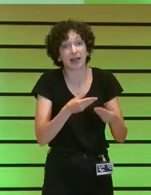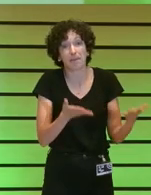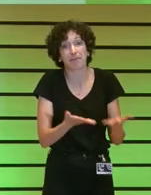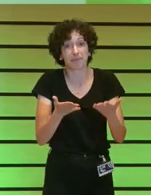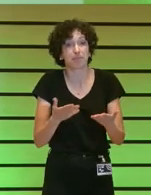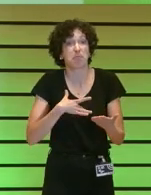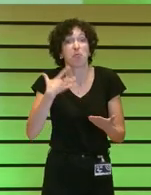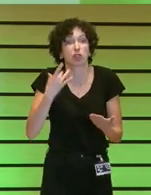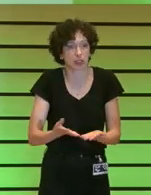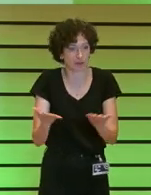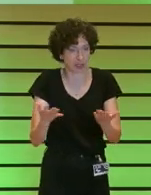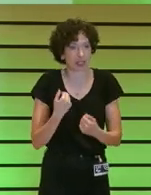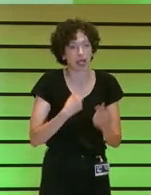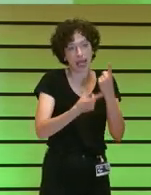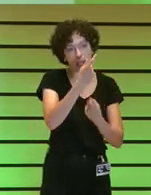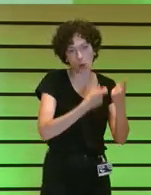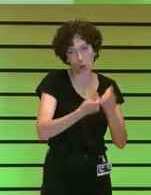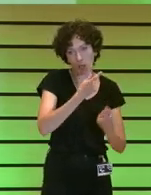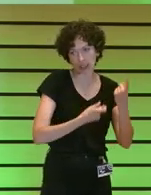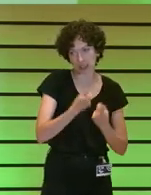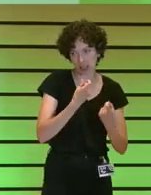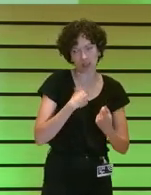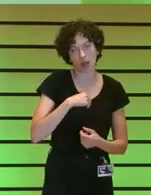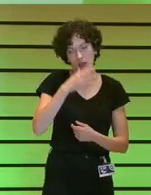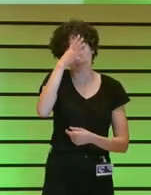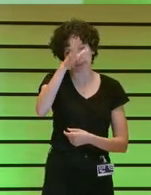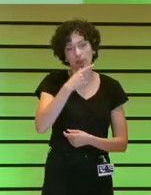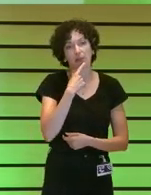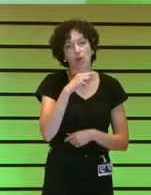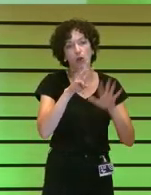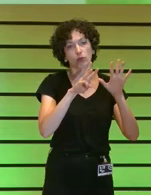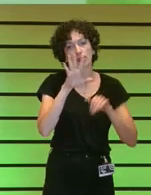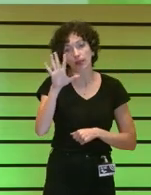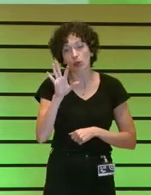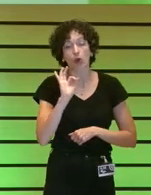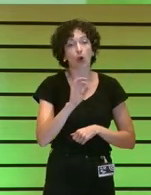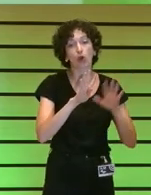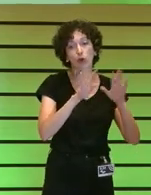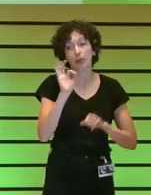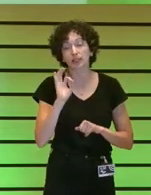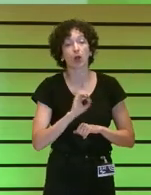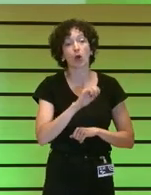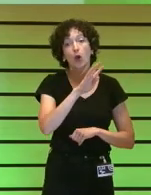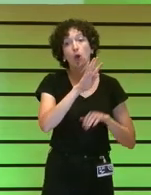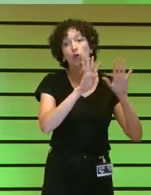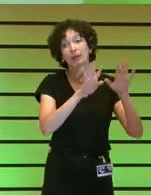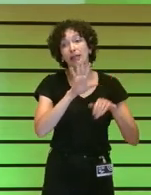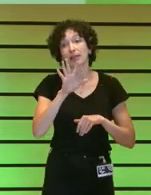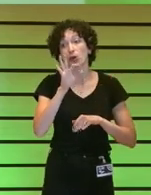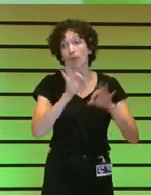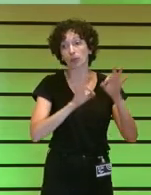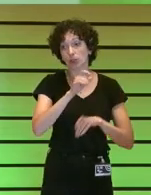encuestas estamos Ya cansados todos de ver encuestas en las que decimos que el 85 el 90 hasta el 95% de los europeos y especial los españoles